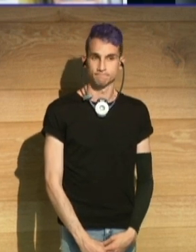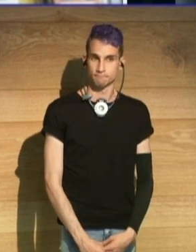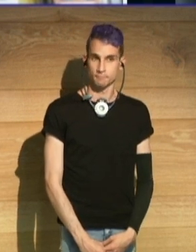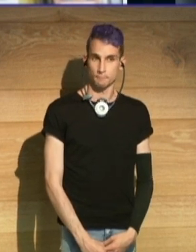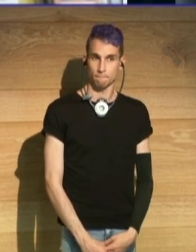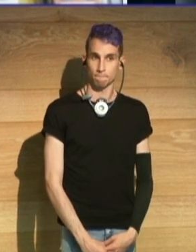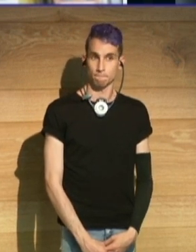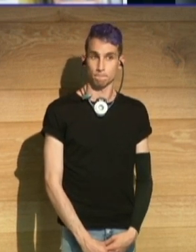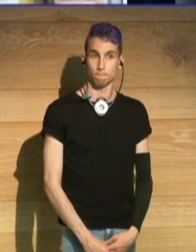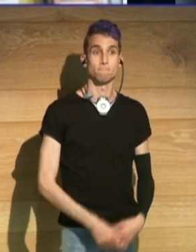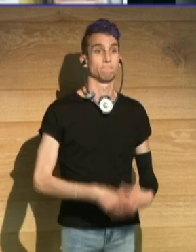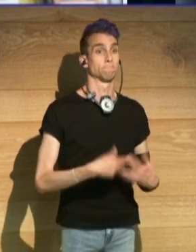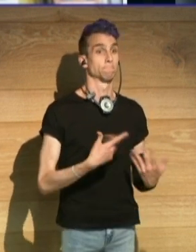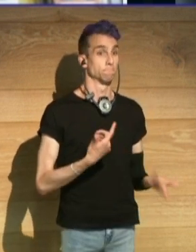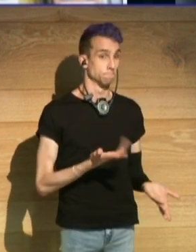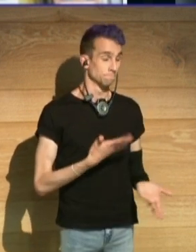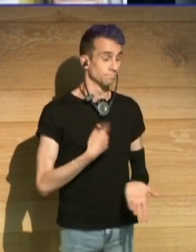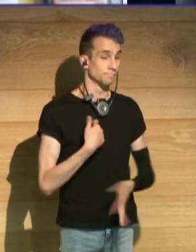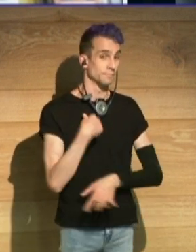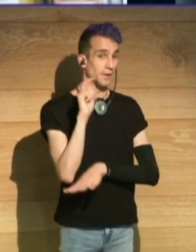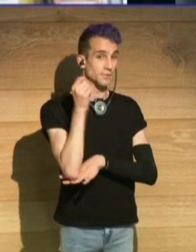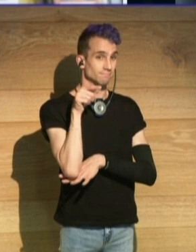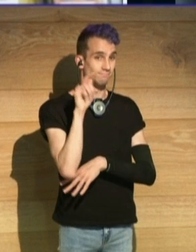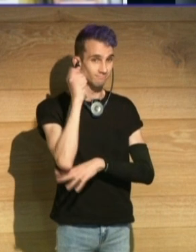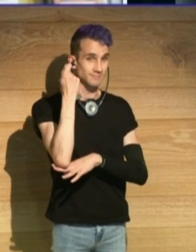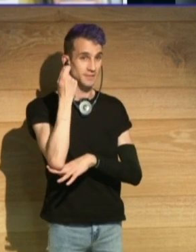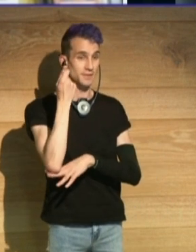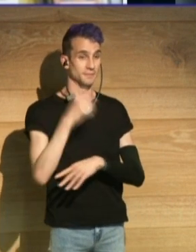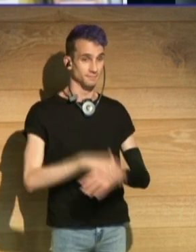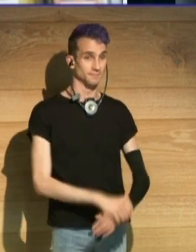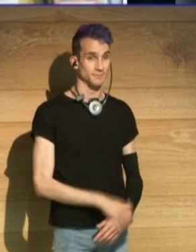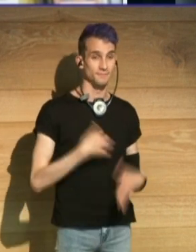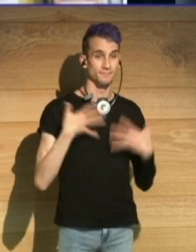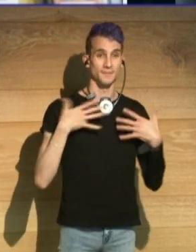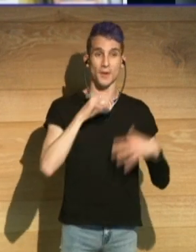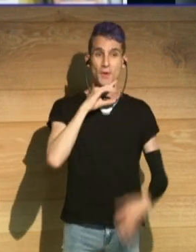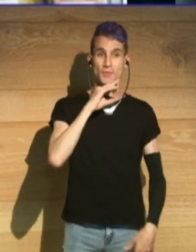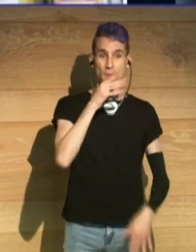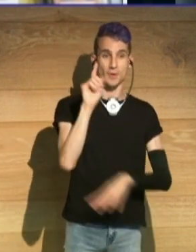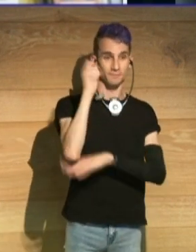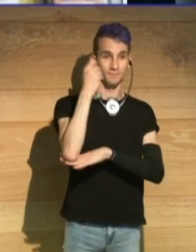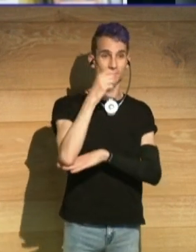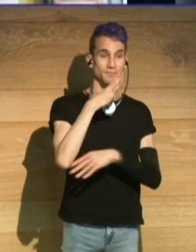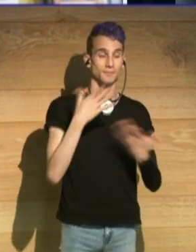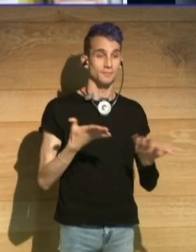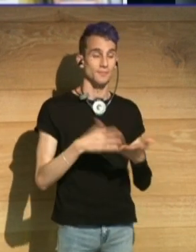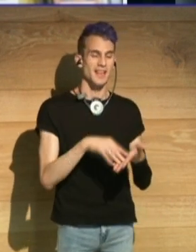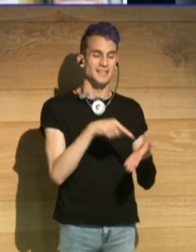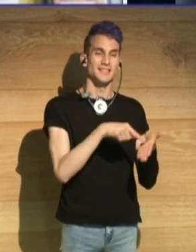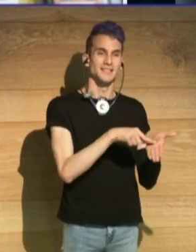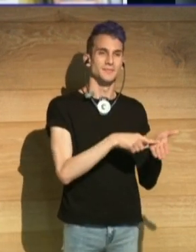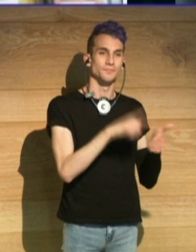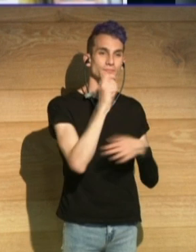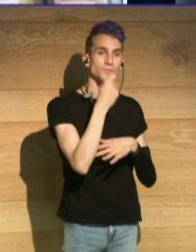Estoy encantado, sí, lo he logrado, pues estoy encantado de que lo haya logrado, porque, a ver, ¿cómo ha sido posible? Esta es la pregunta que todos